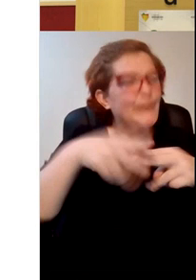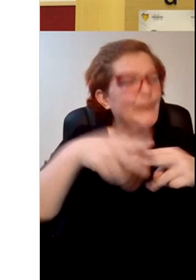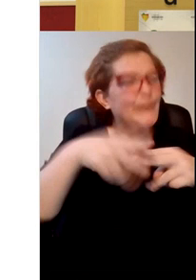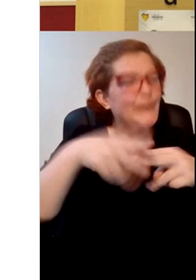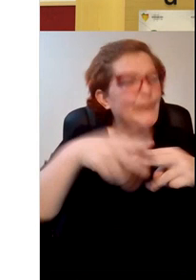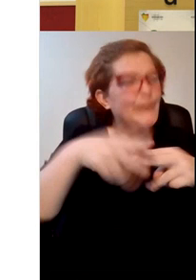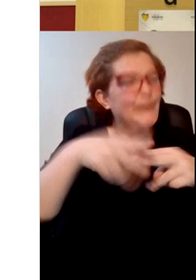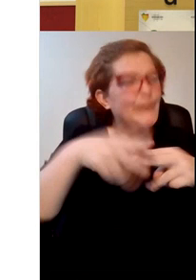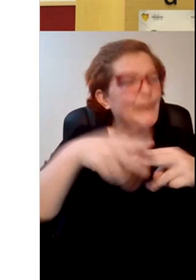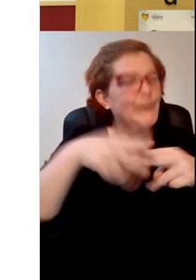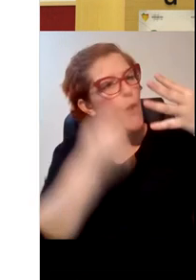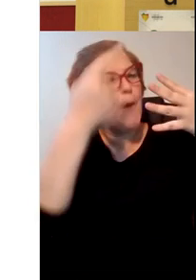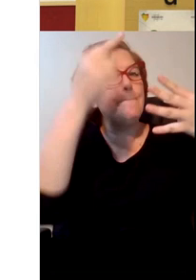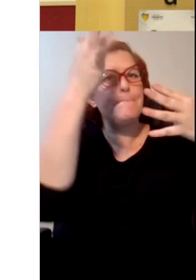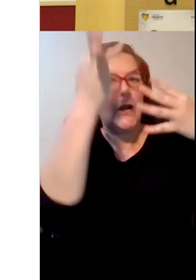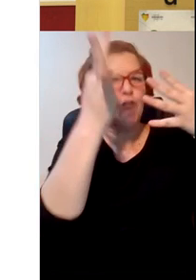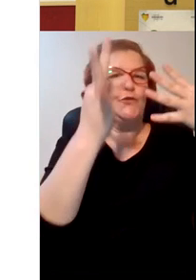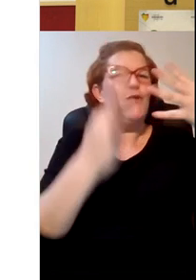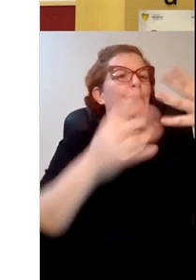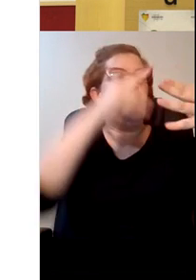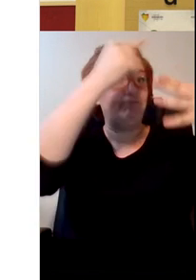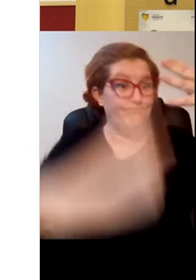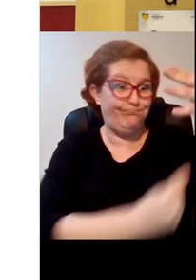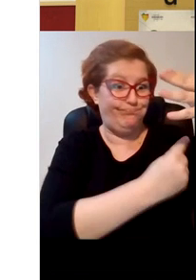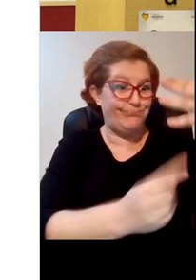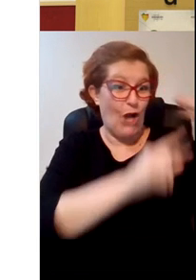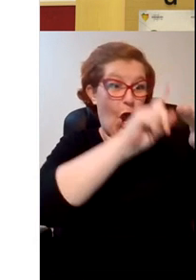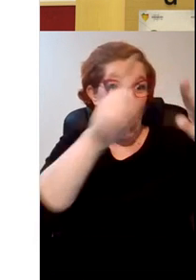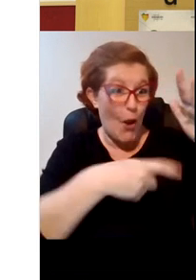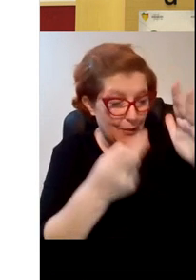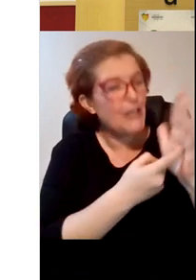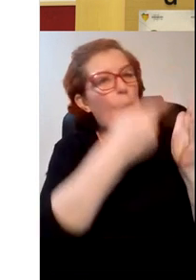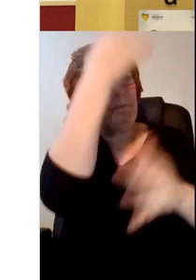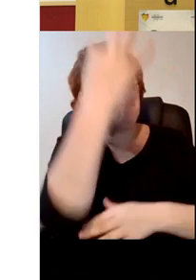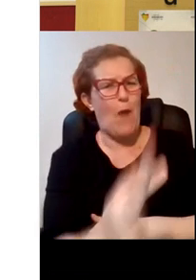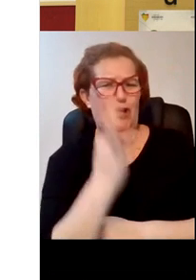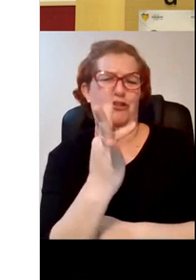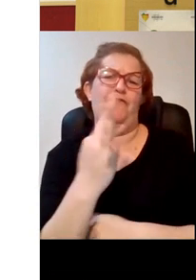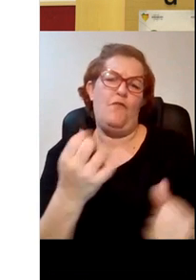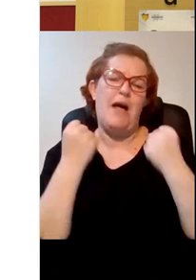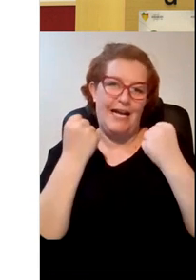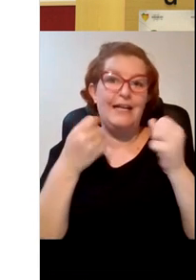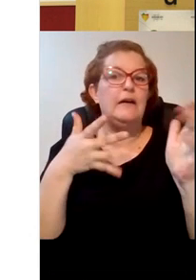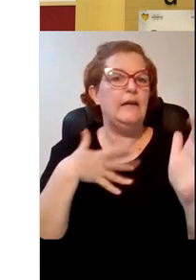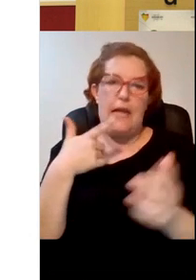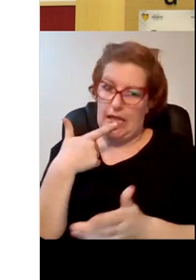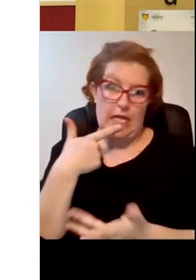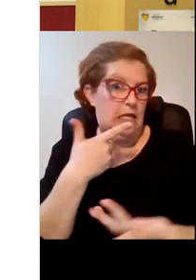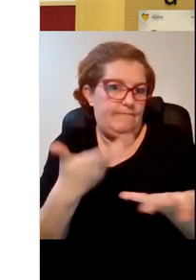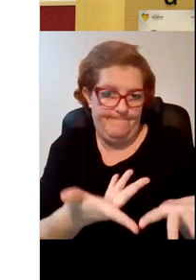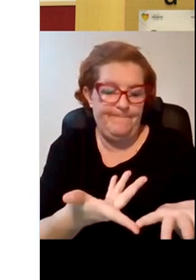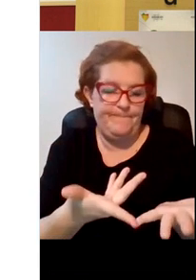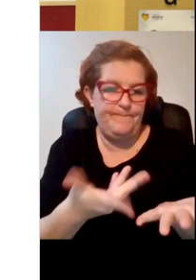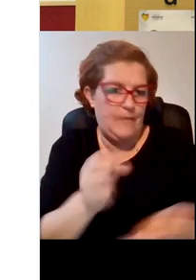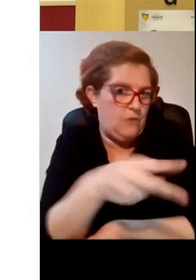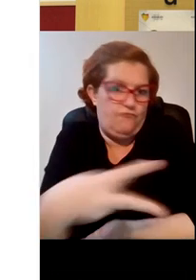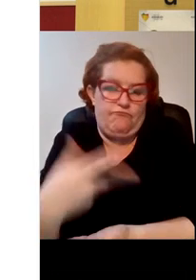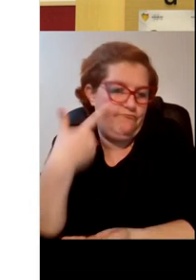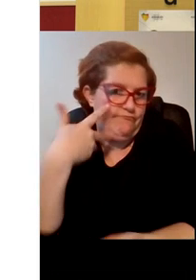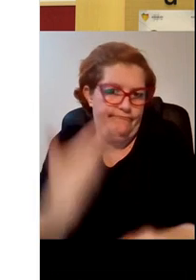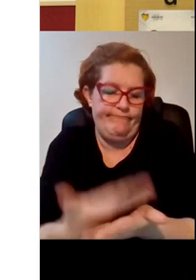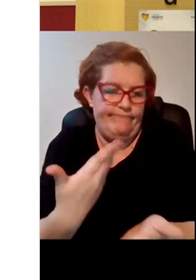medias de cada uno de los instrumentos lo cual nos lleva a hablar o nos lleva a inferir que hubo una cierta